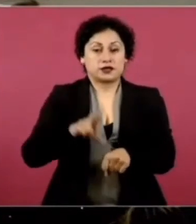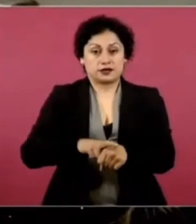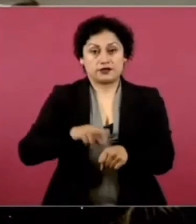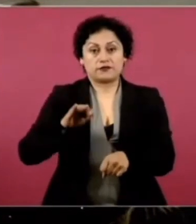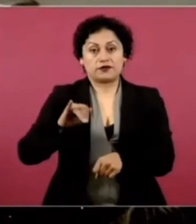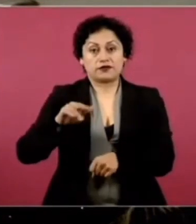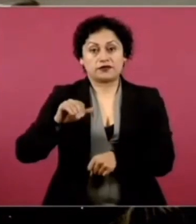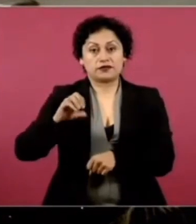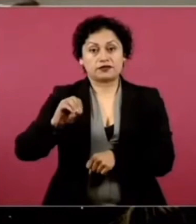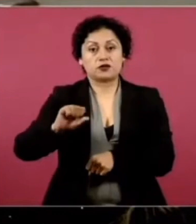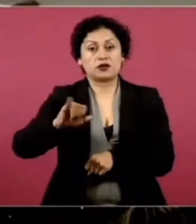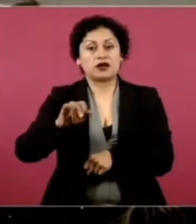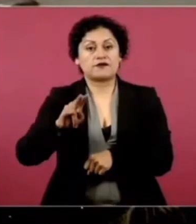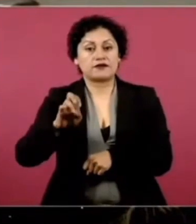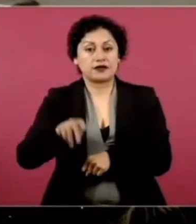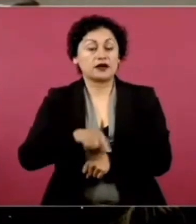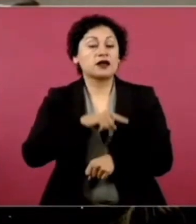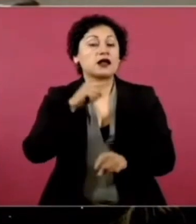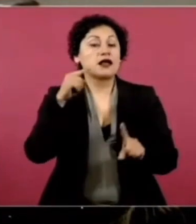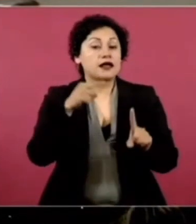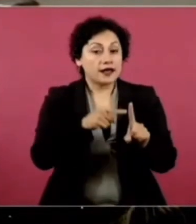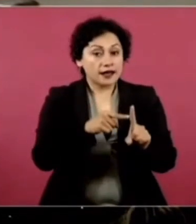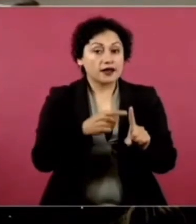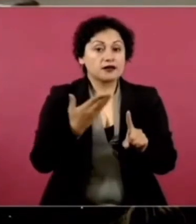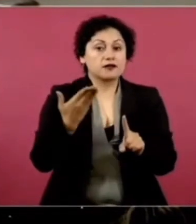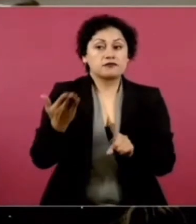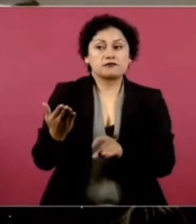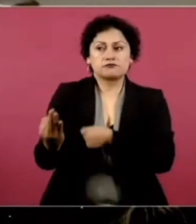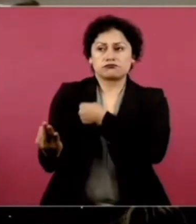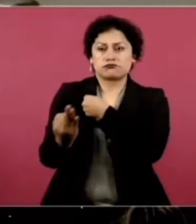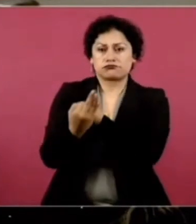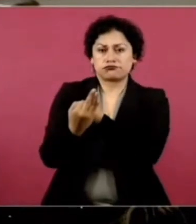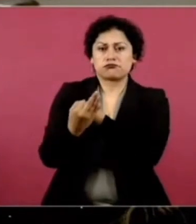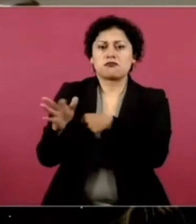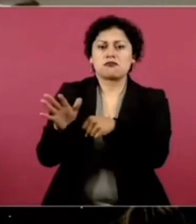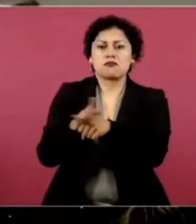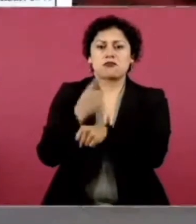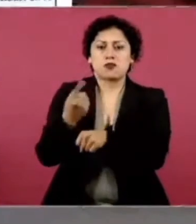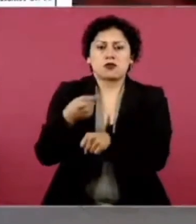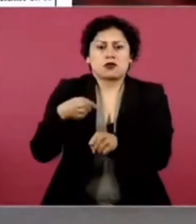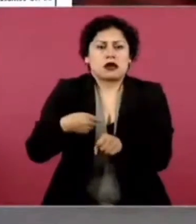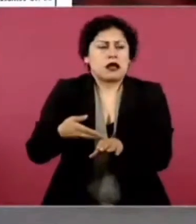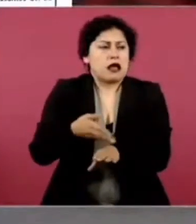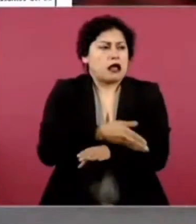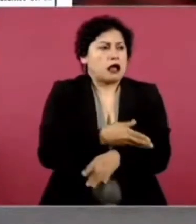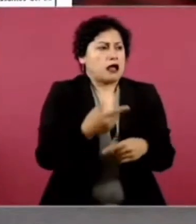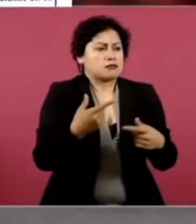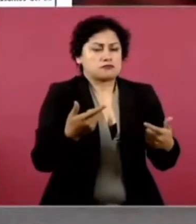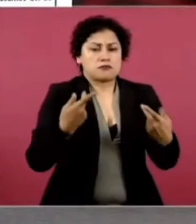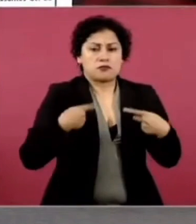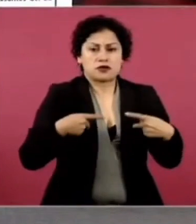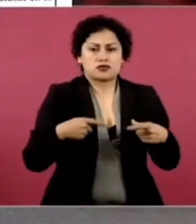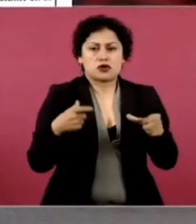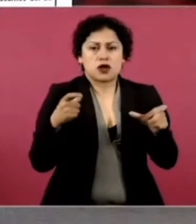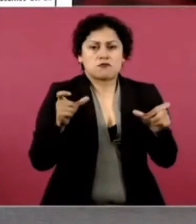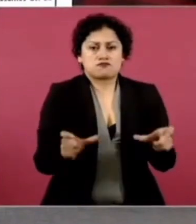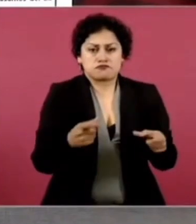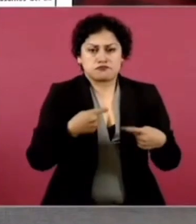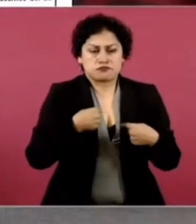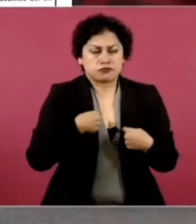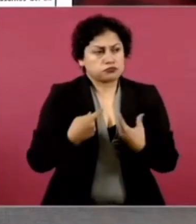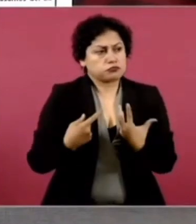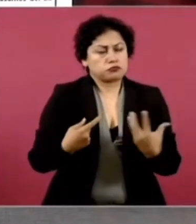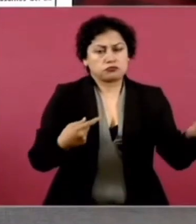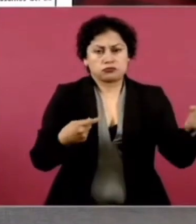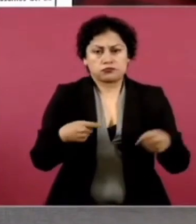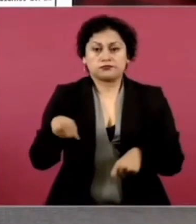Javier N., quien solicitó el amparo por el retiro de sus escoltas. Aquí el juez octavo de distrito del estado